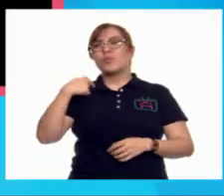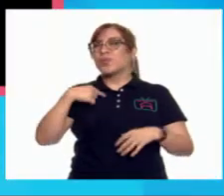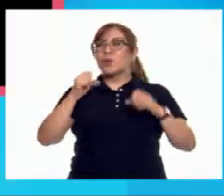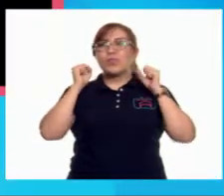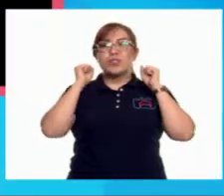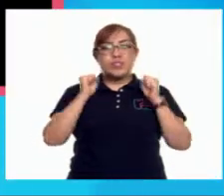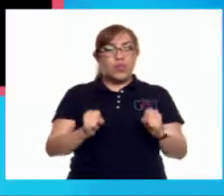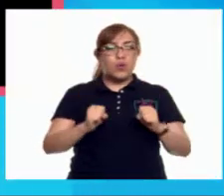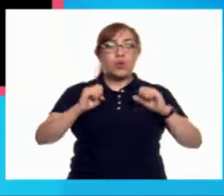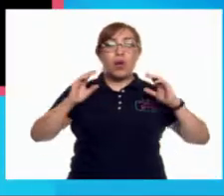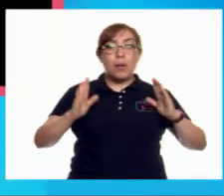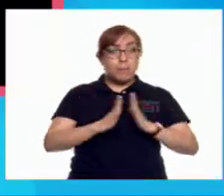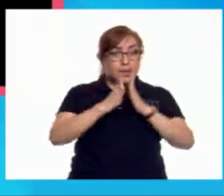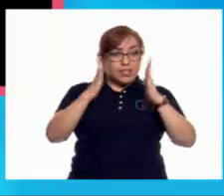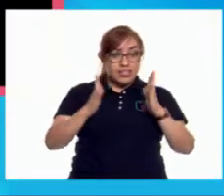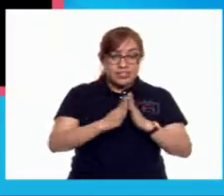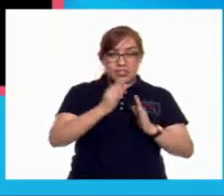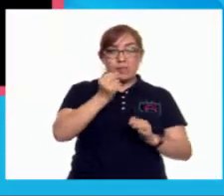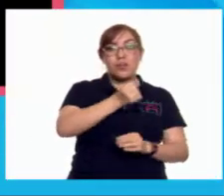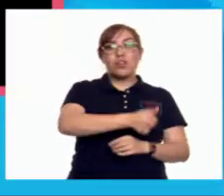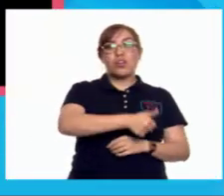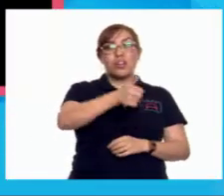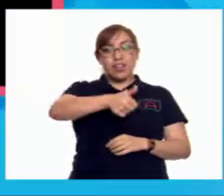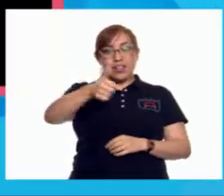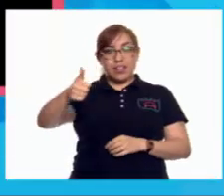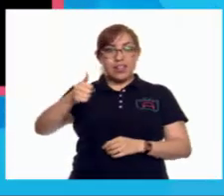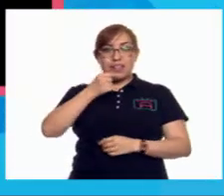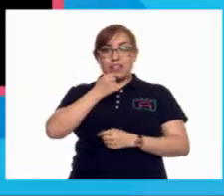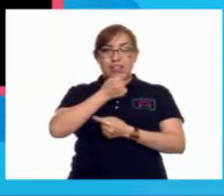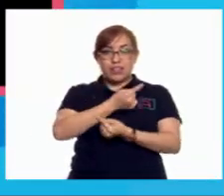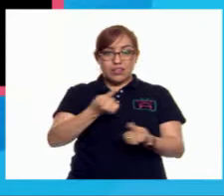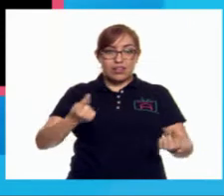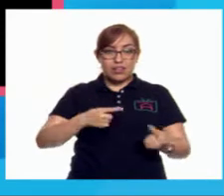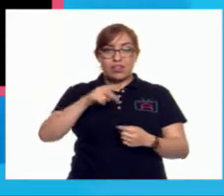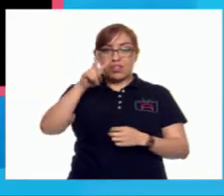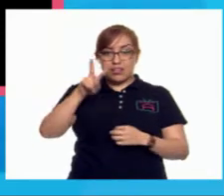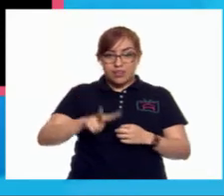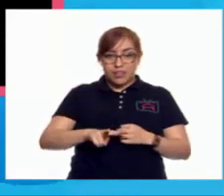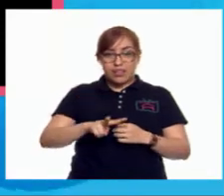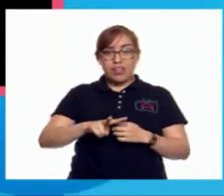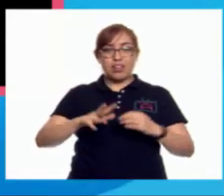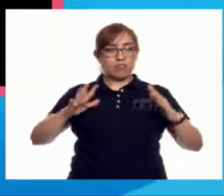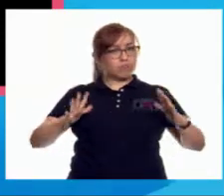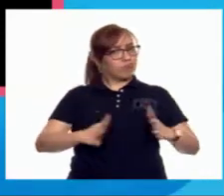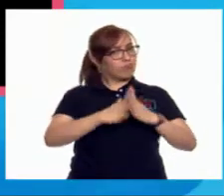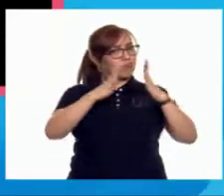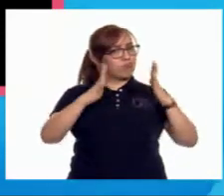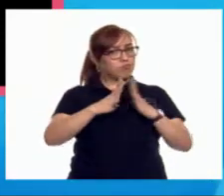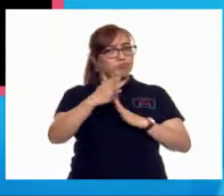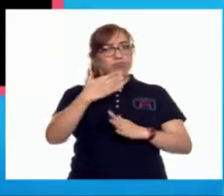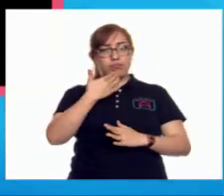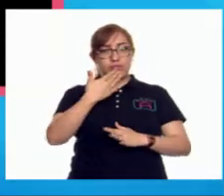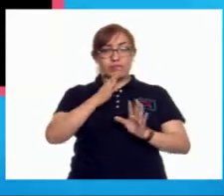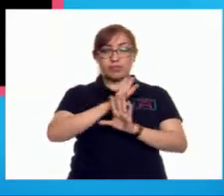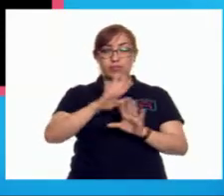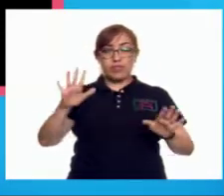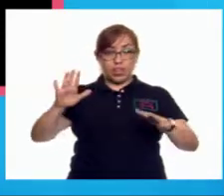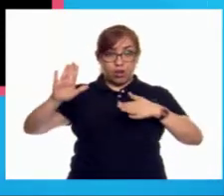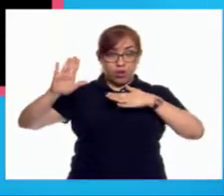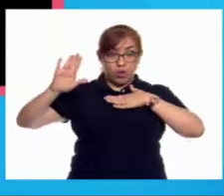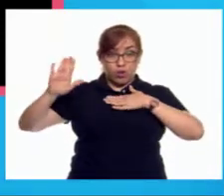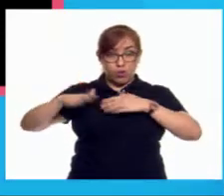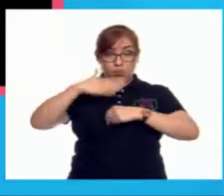la participación de cada uno de los niños aquí fue de gran aportación y que nuestro compromiso aún no termina. Nuestro